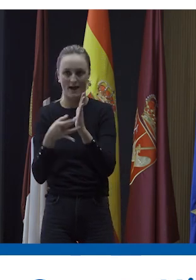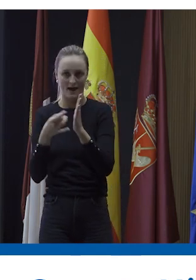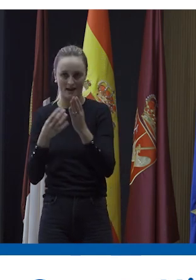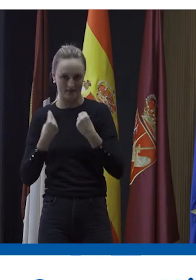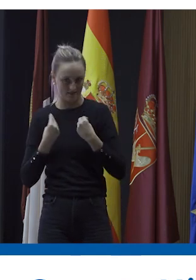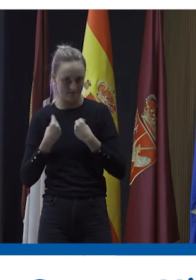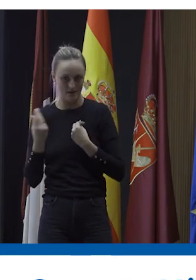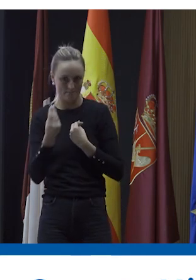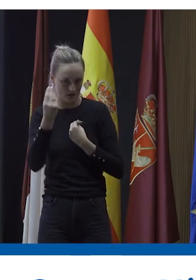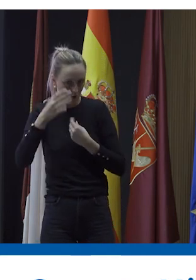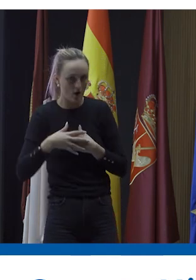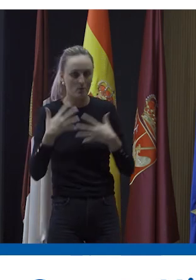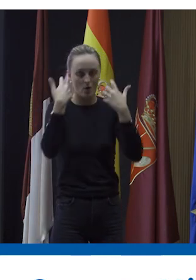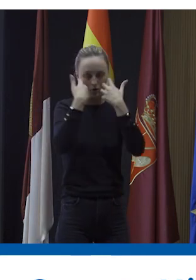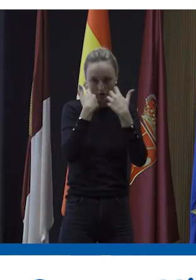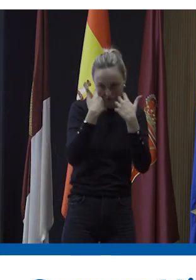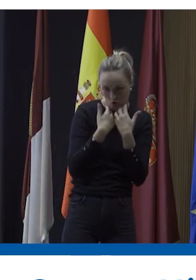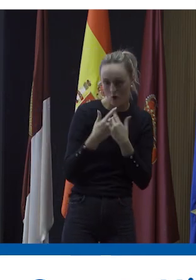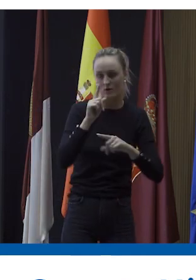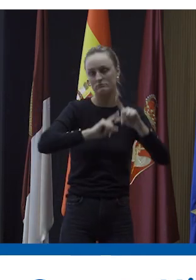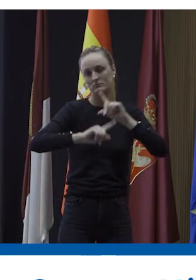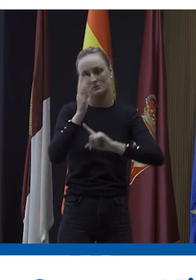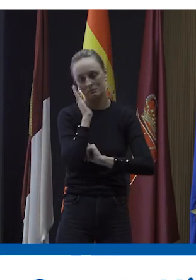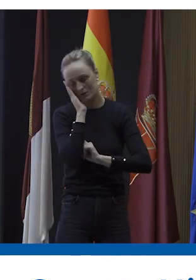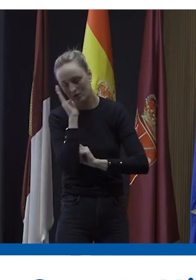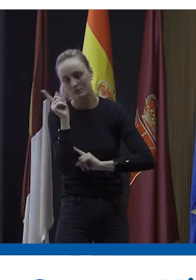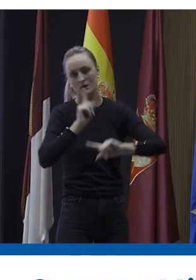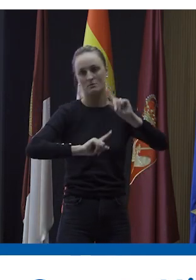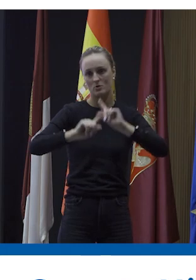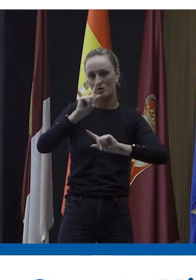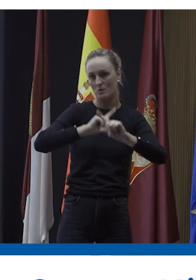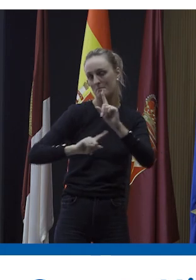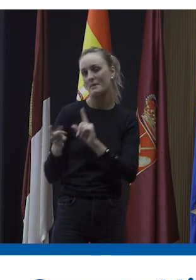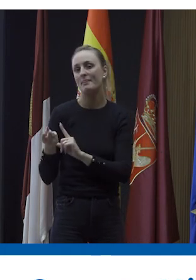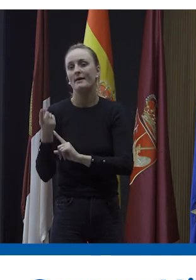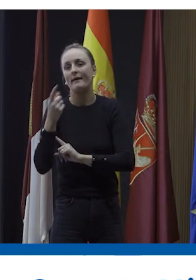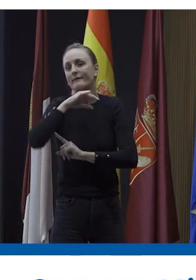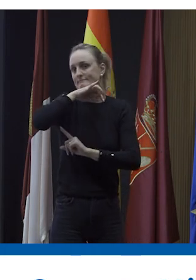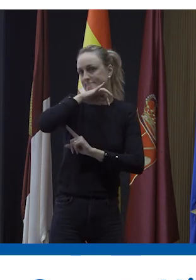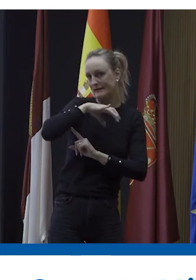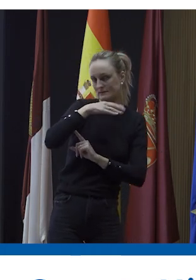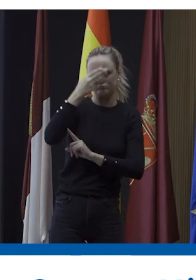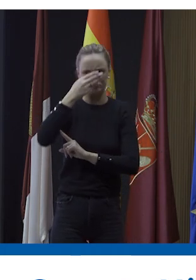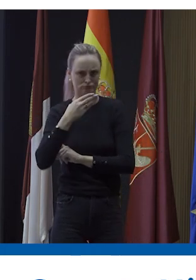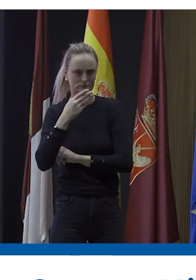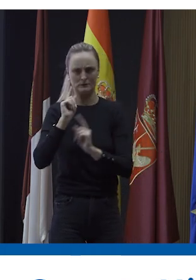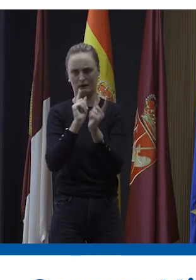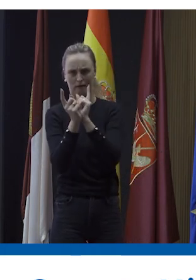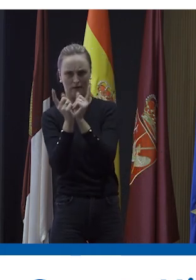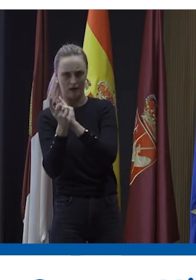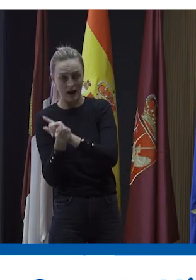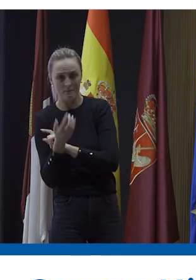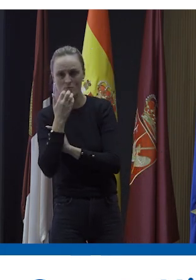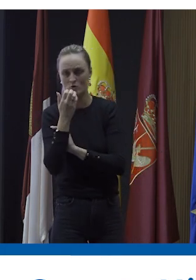haber sofocos, puede haber problemas para dormir, puede haber problemas de humor, de depresión, puede haber problemas de sequedad vaginal,